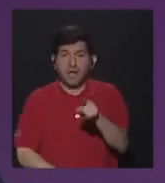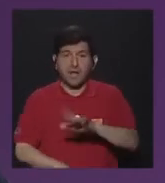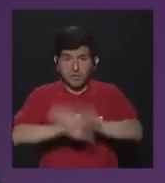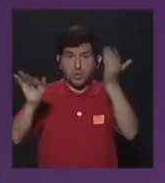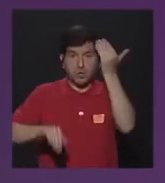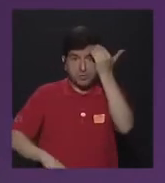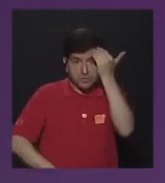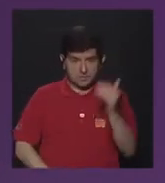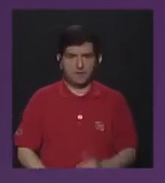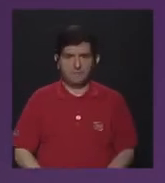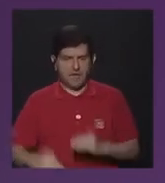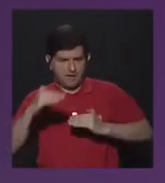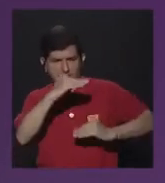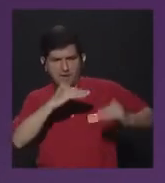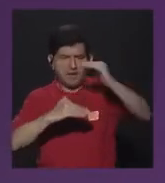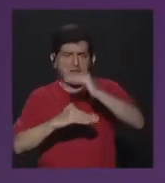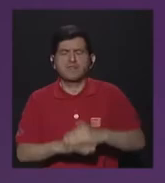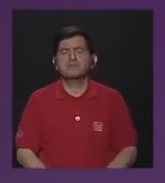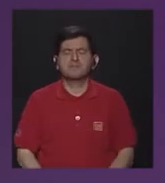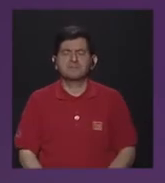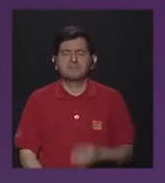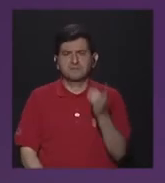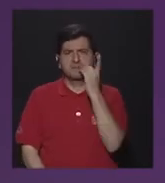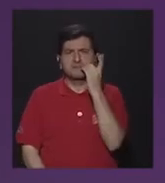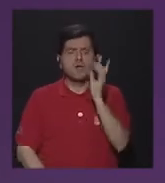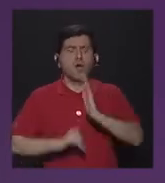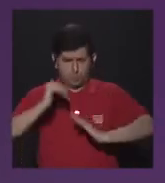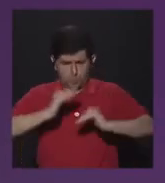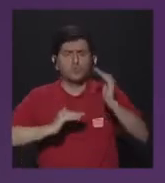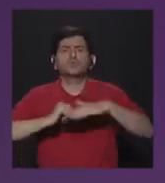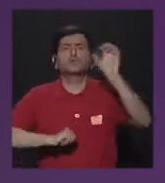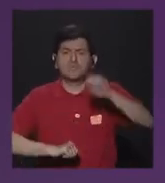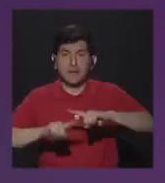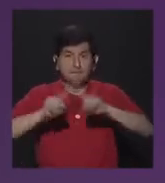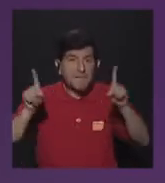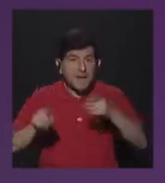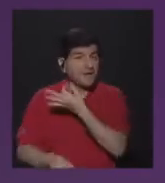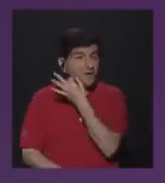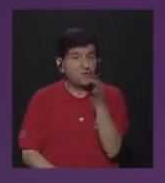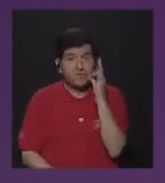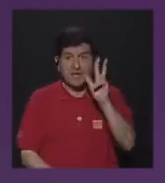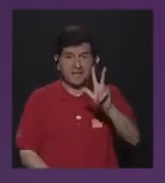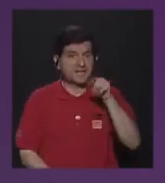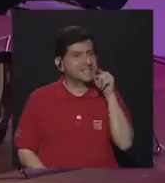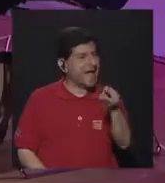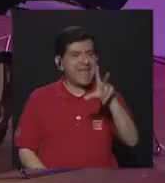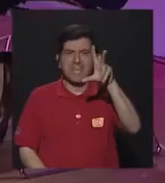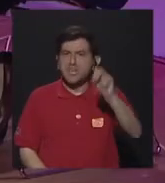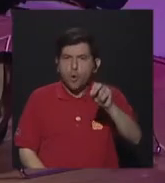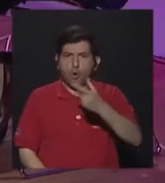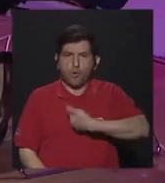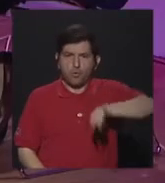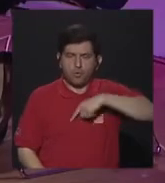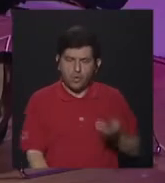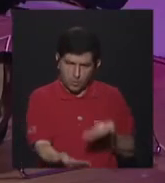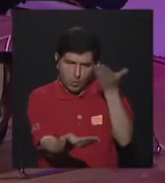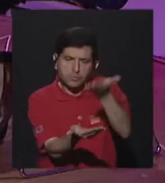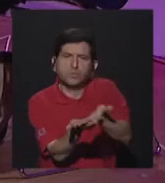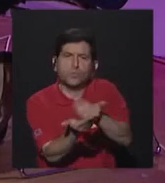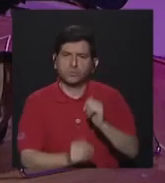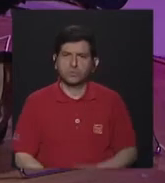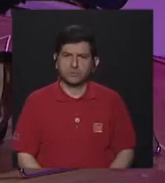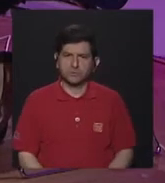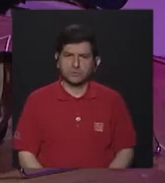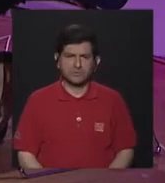claro o sea el edificio de ontología debe de construirse pero no en finca 3 y una propuesta que nosotros hacemos es bueno porque